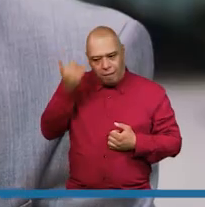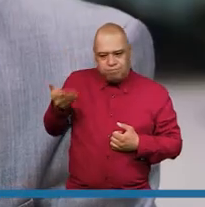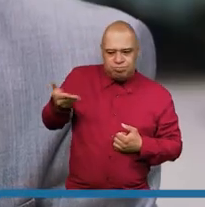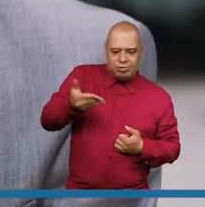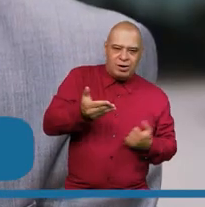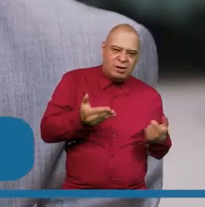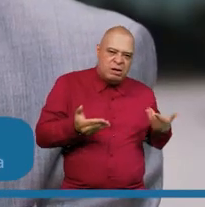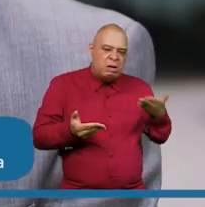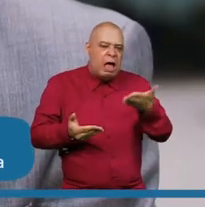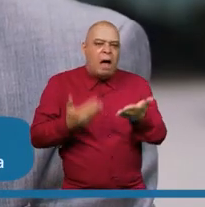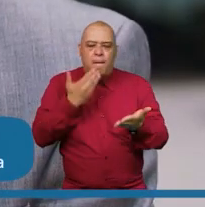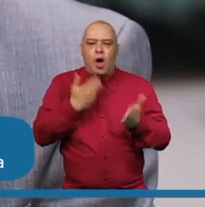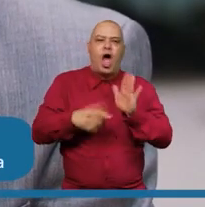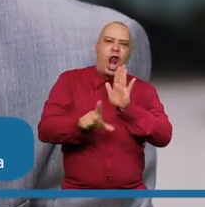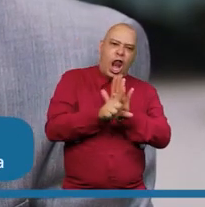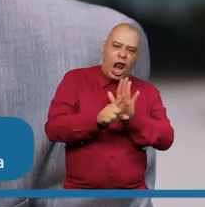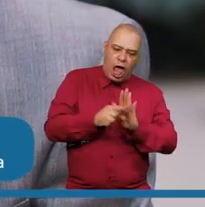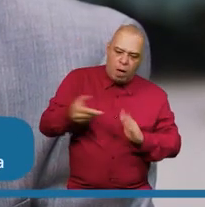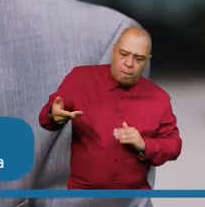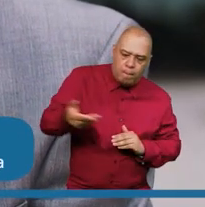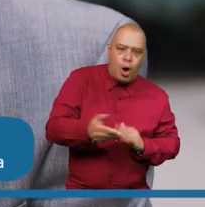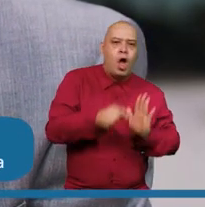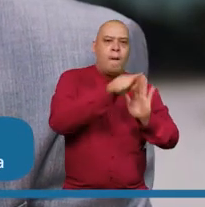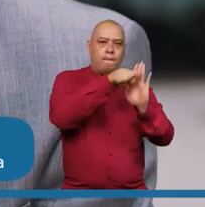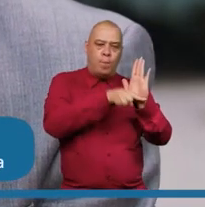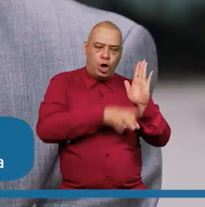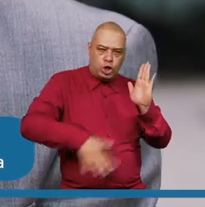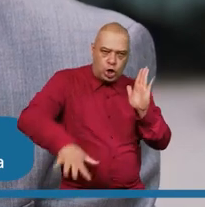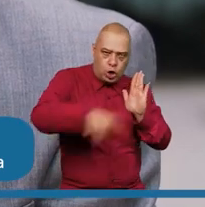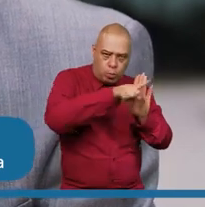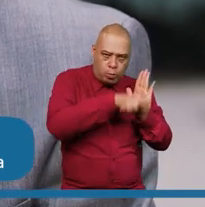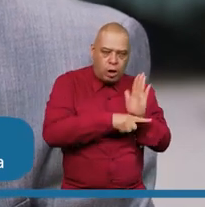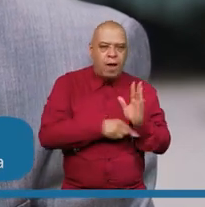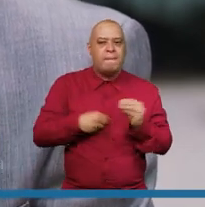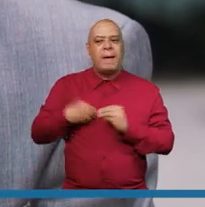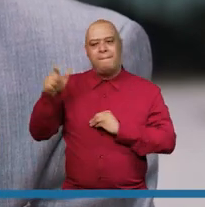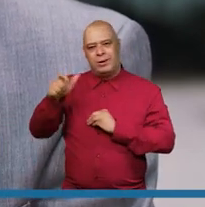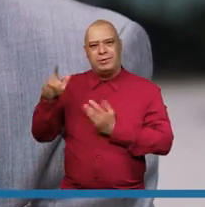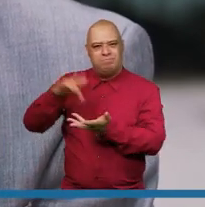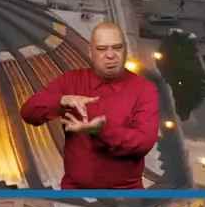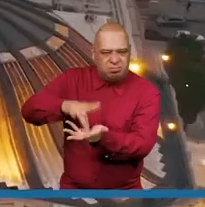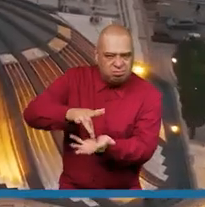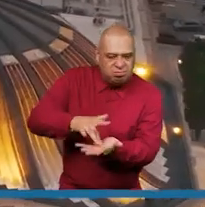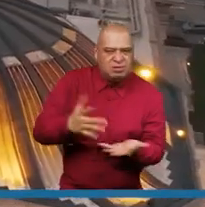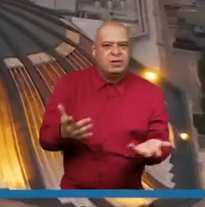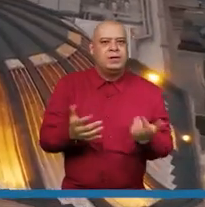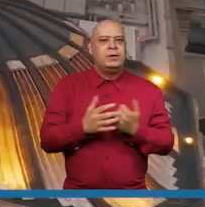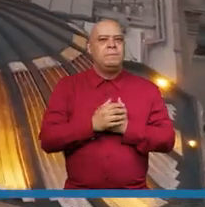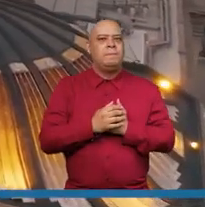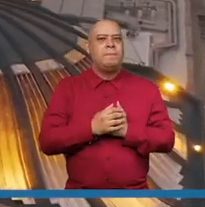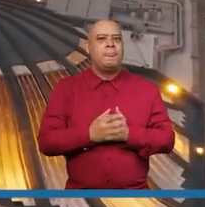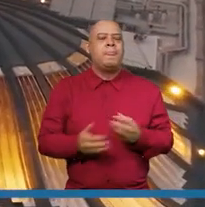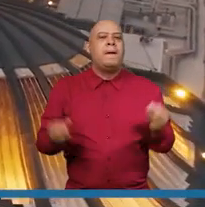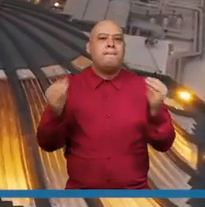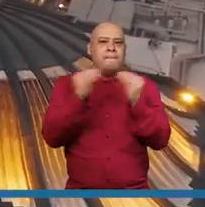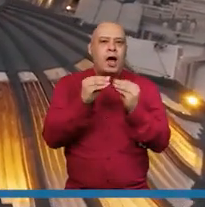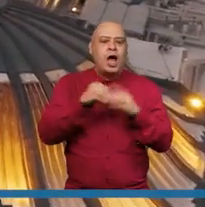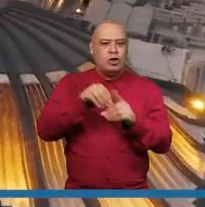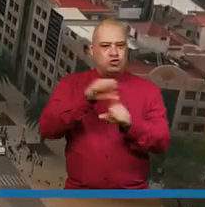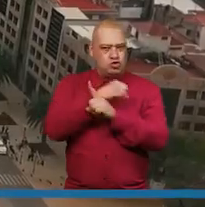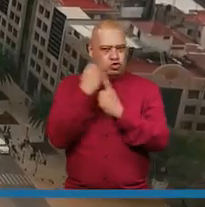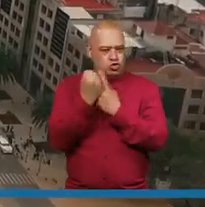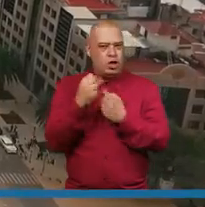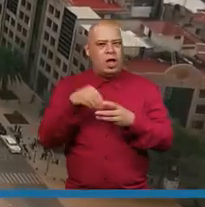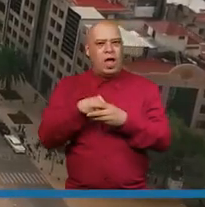aportar, temas de legislación, temas de política pública, temas de participación ciudadana, temas de